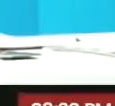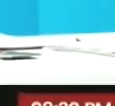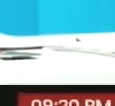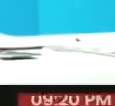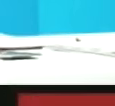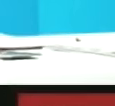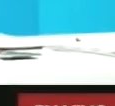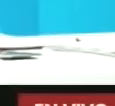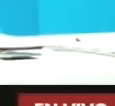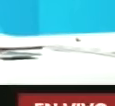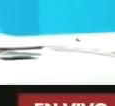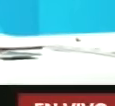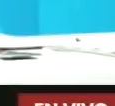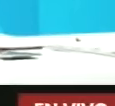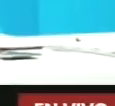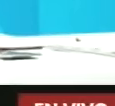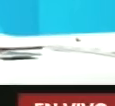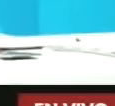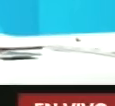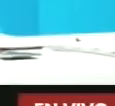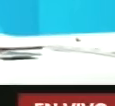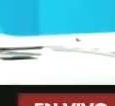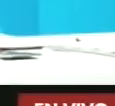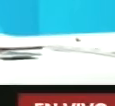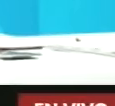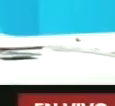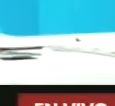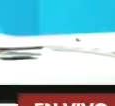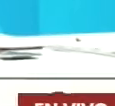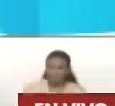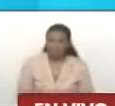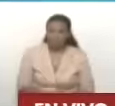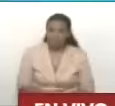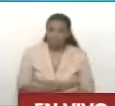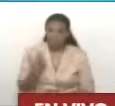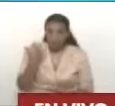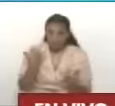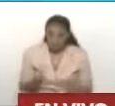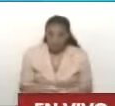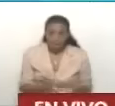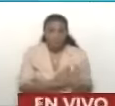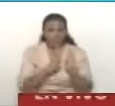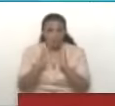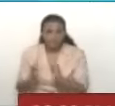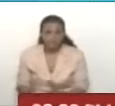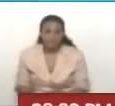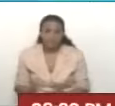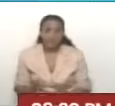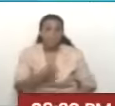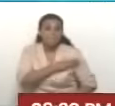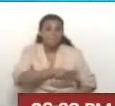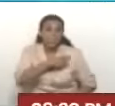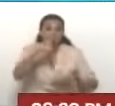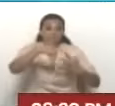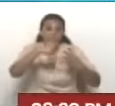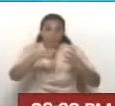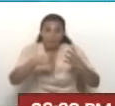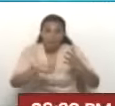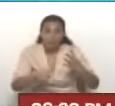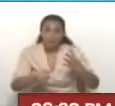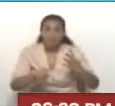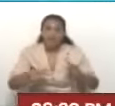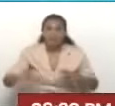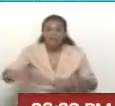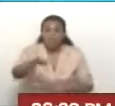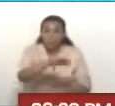Bueno, aquí estamos con las grandes misiones de nueva generación Monagas para desplegarla en todo